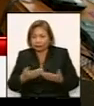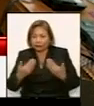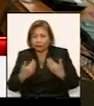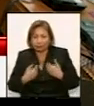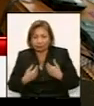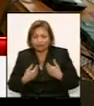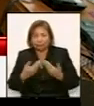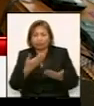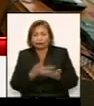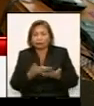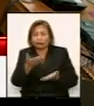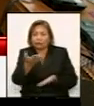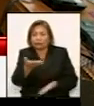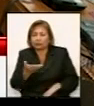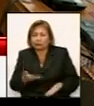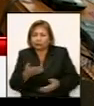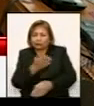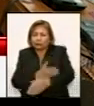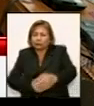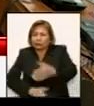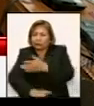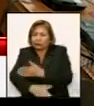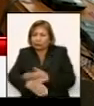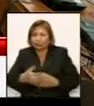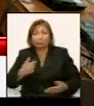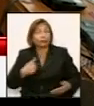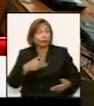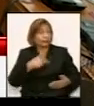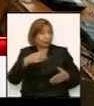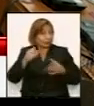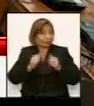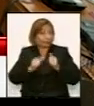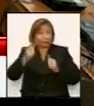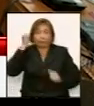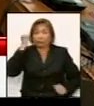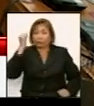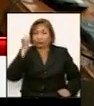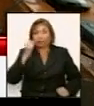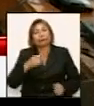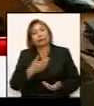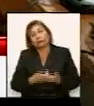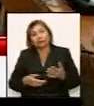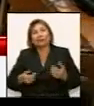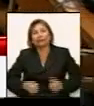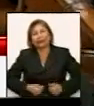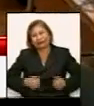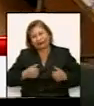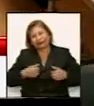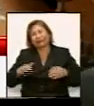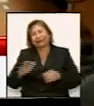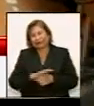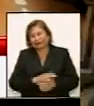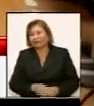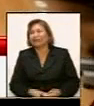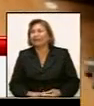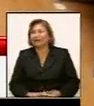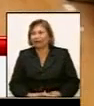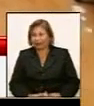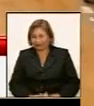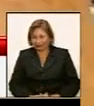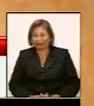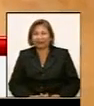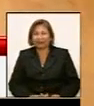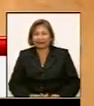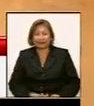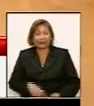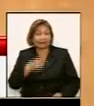que esta puede limitar nuestras capacidades y nuestro ejercicio de derechos para vivir una vida plena. Y